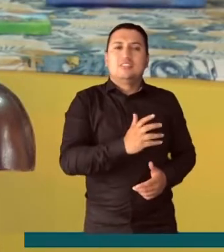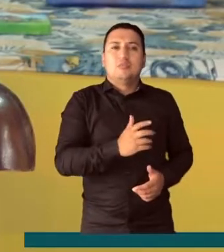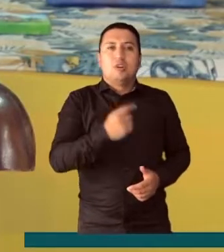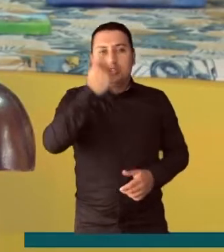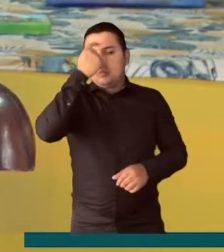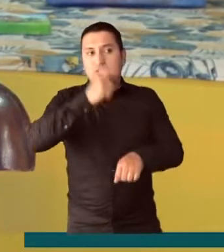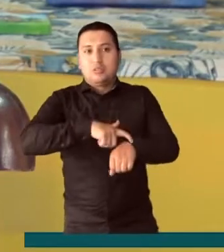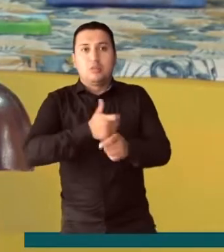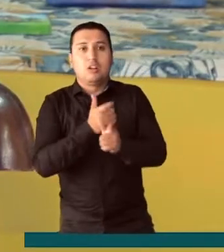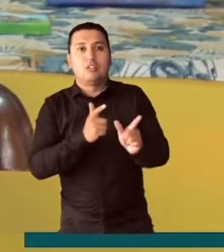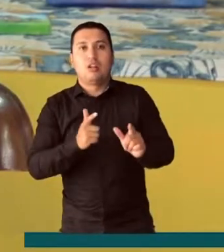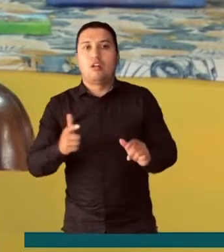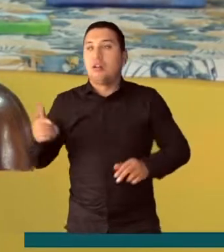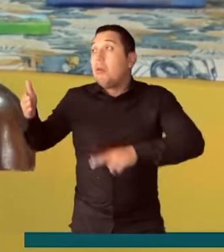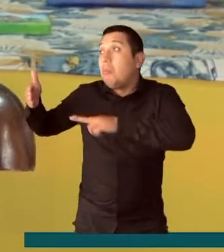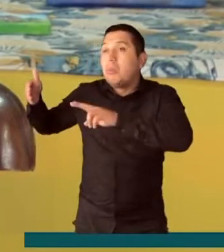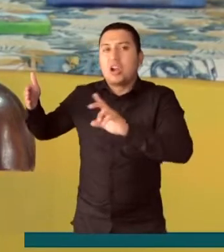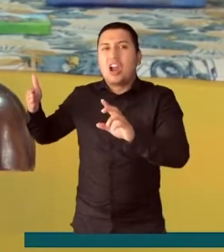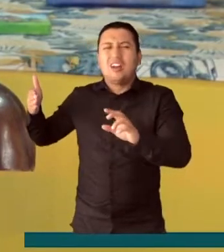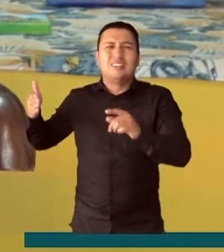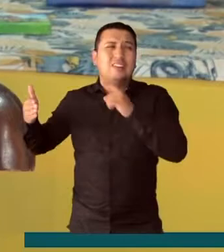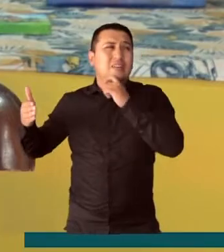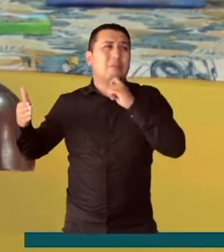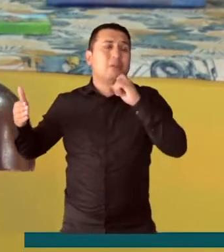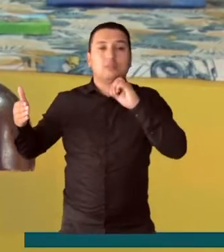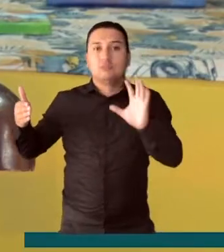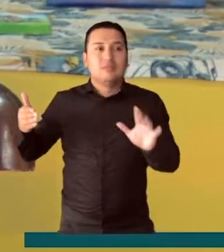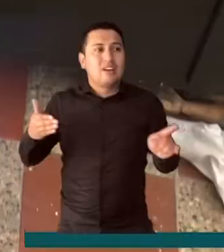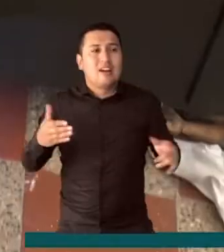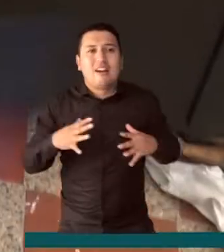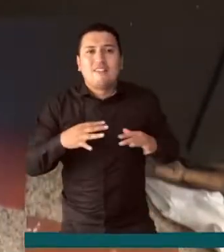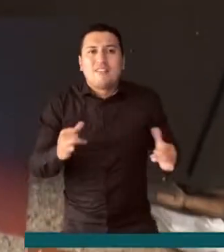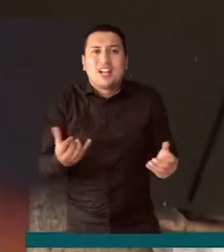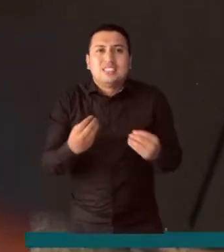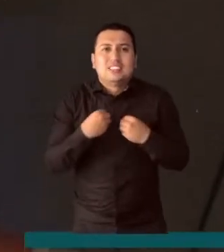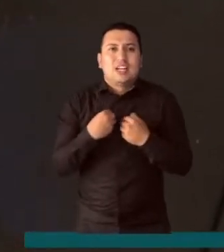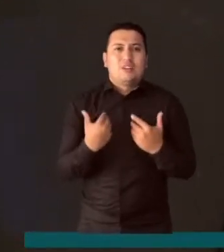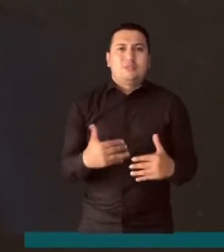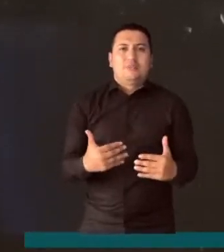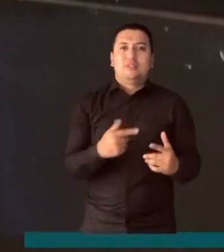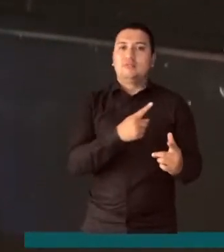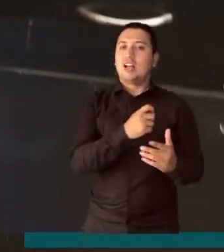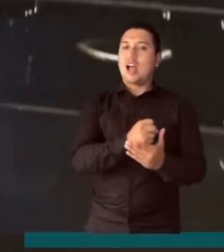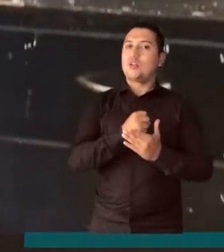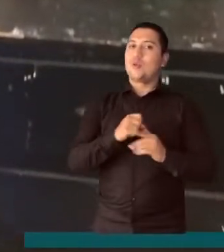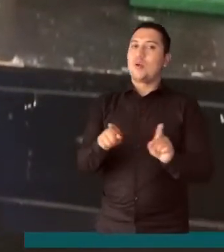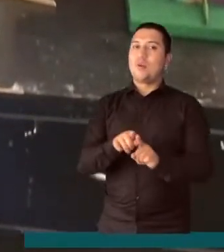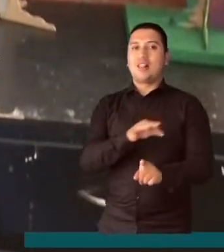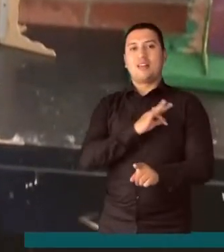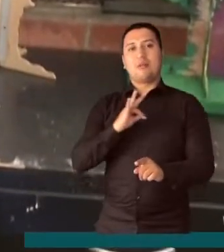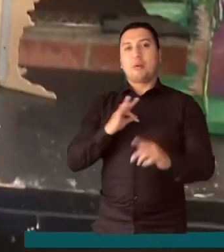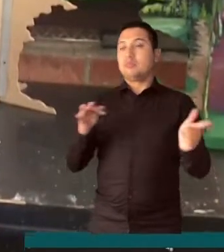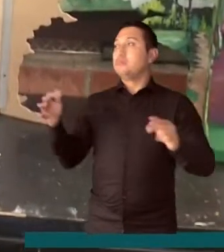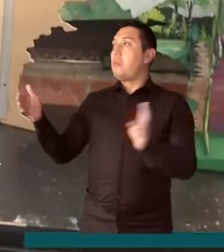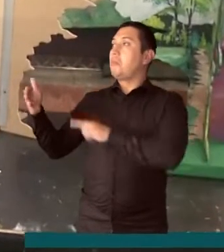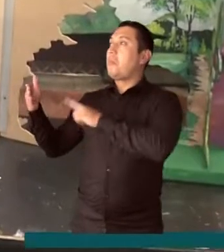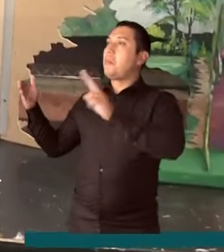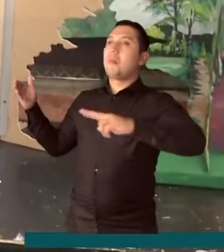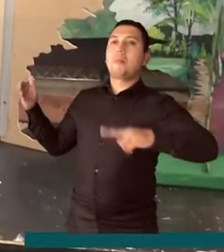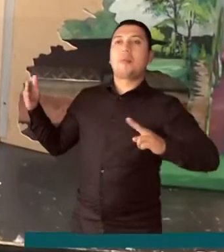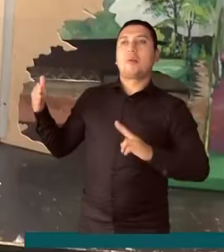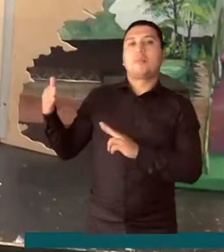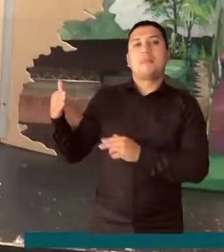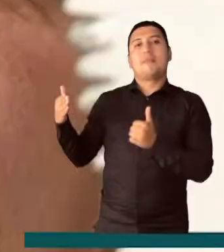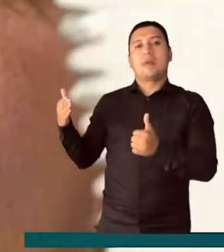sacrificio así tan grande por lo que es la pintura, porque él le nace, vive muy feliz. Hay momentos que le ayudan mucho, porque